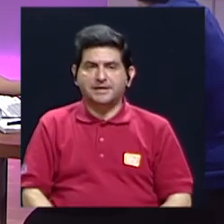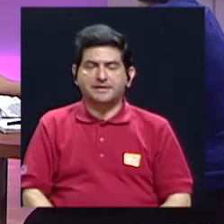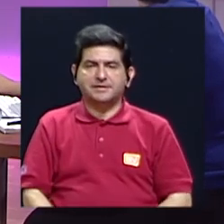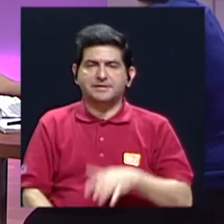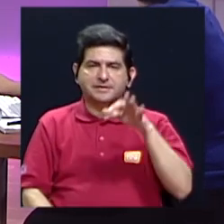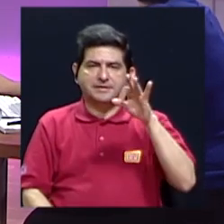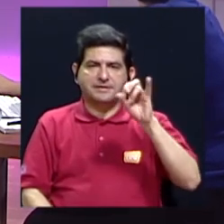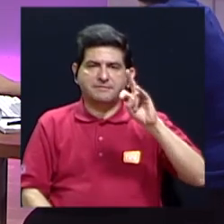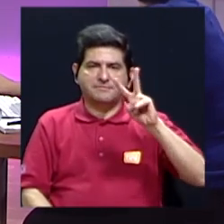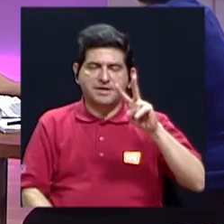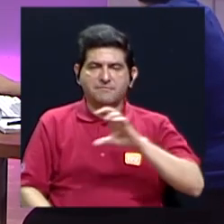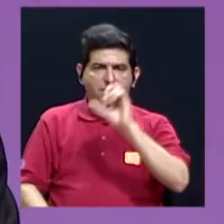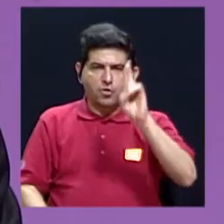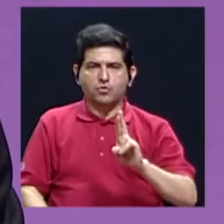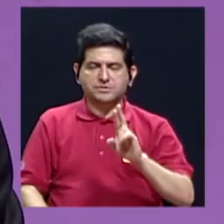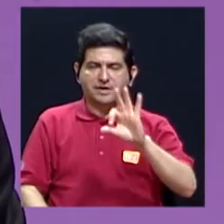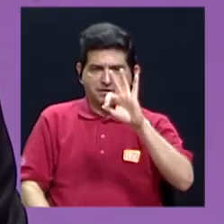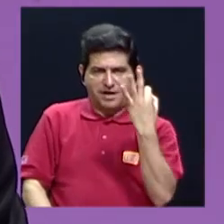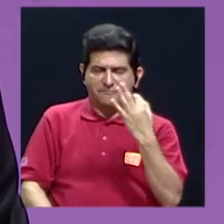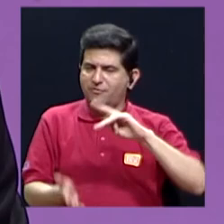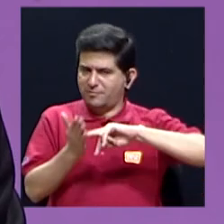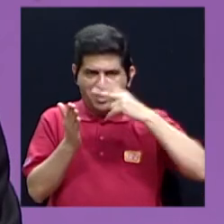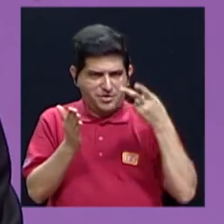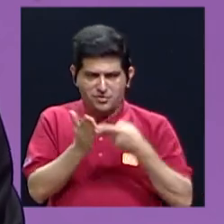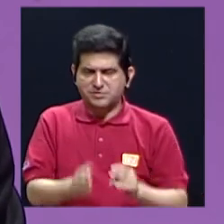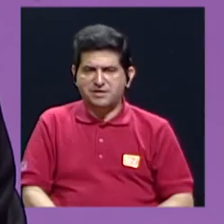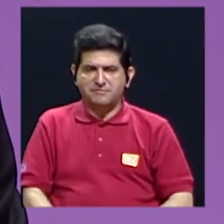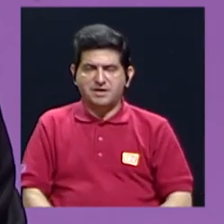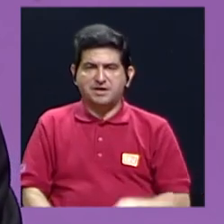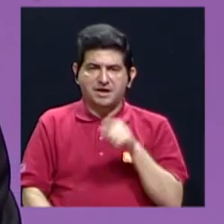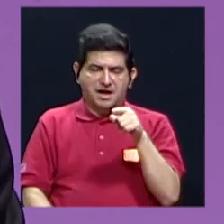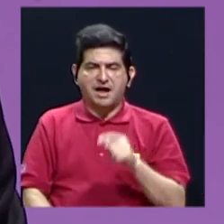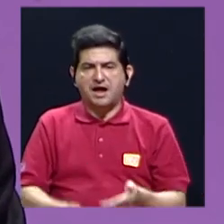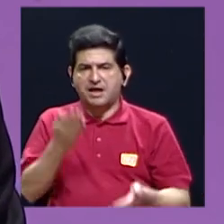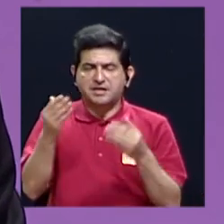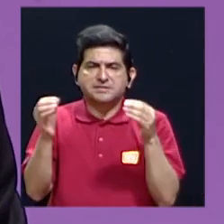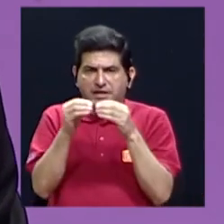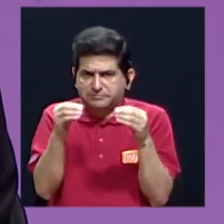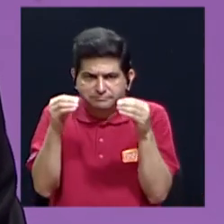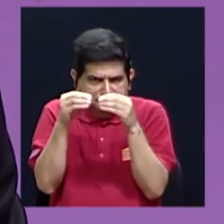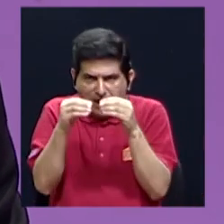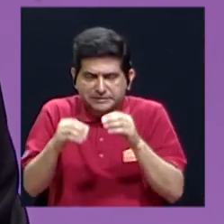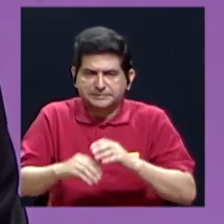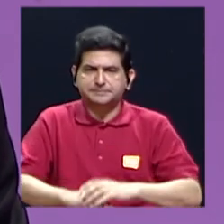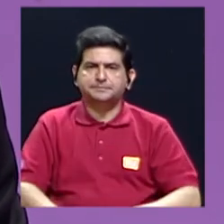la tica no sea... o significa hacerla mal, ¿verdad? Uh-huh. Definitivamente,